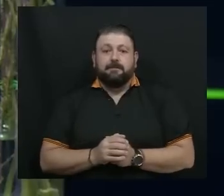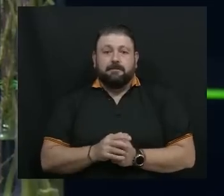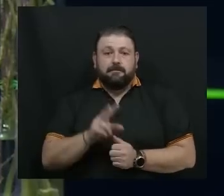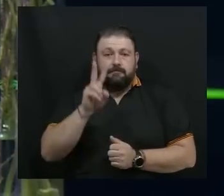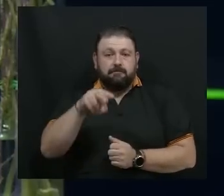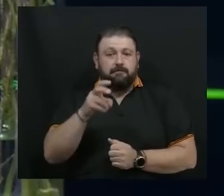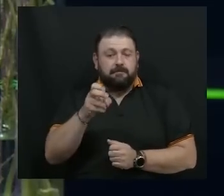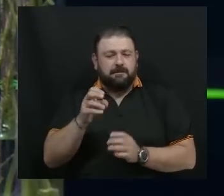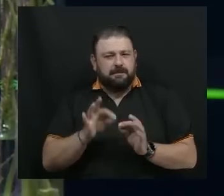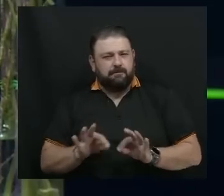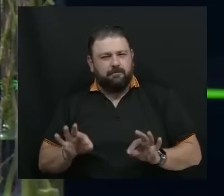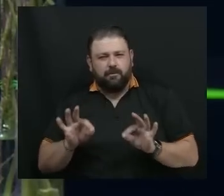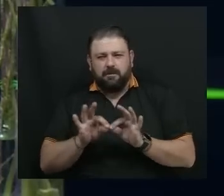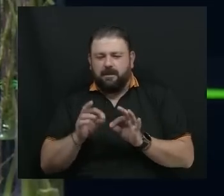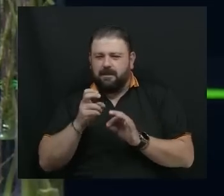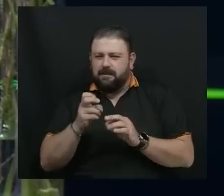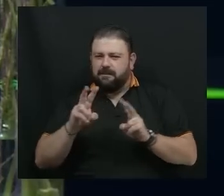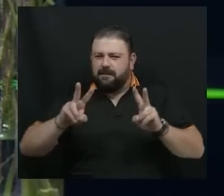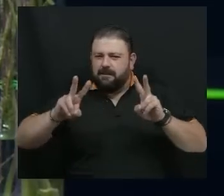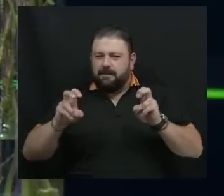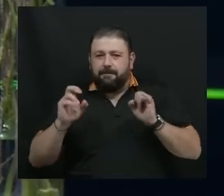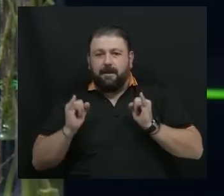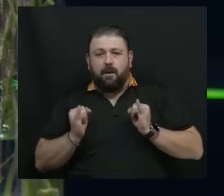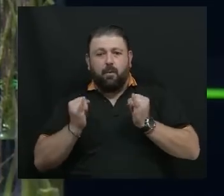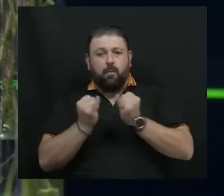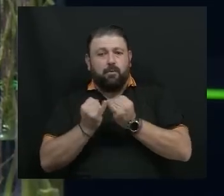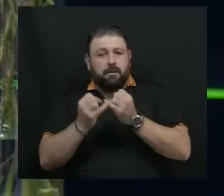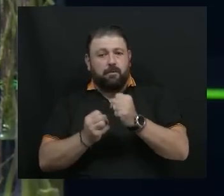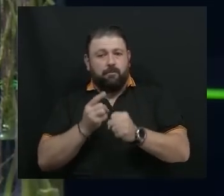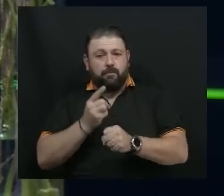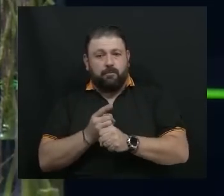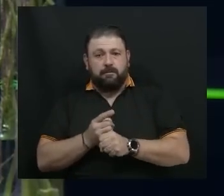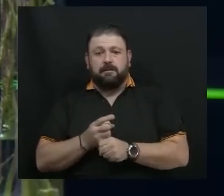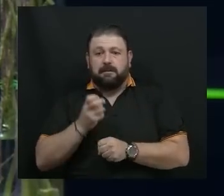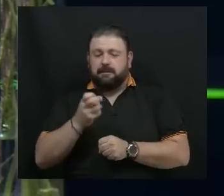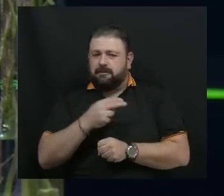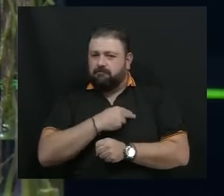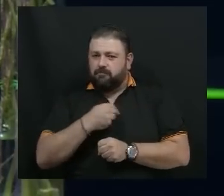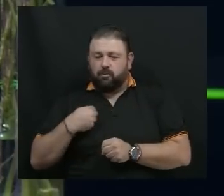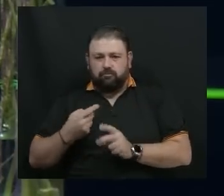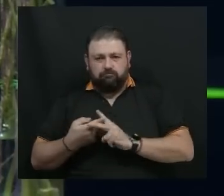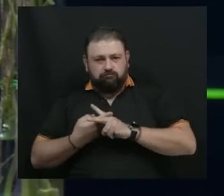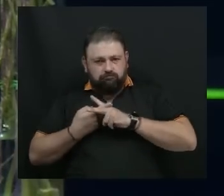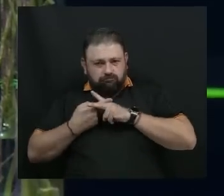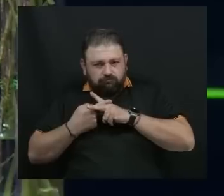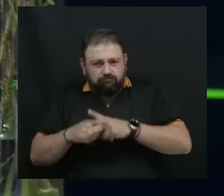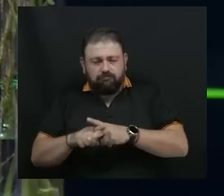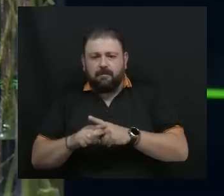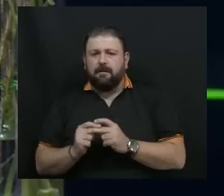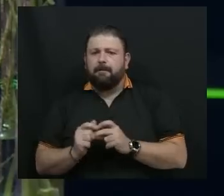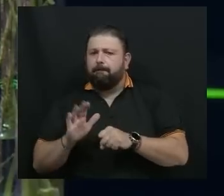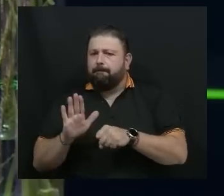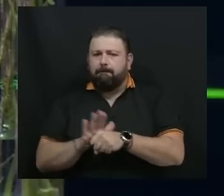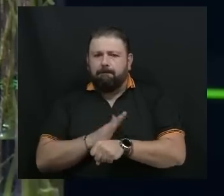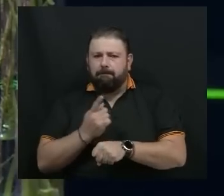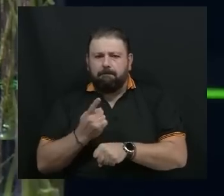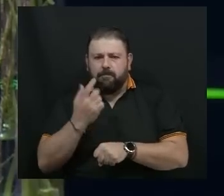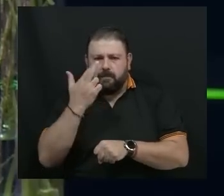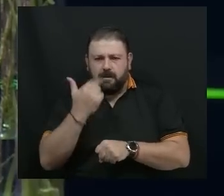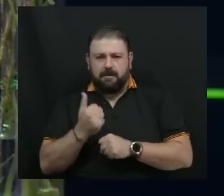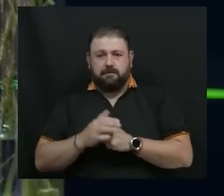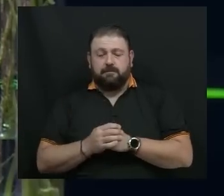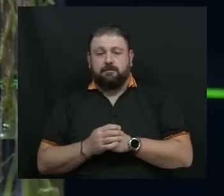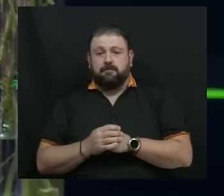junta de oportunidad. Si se dan cuenta, arrancamos con una junta de oportunidad porque es